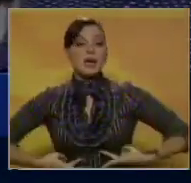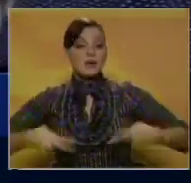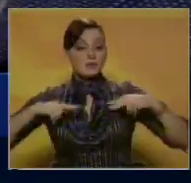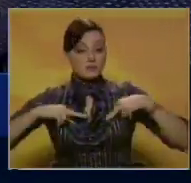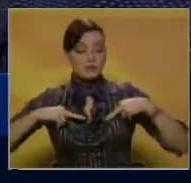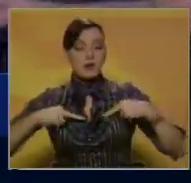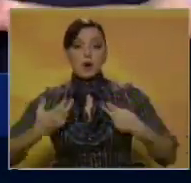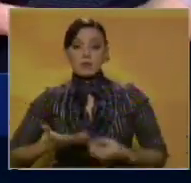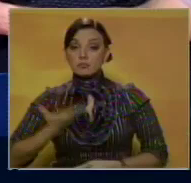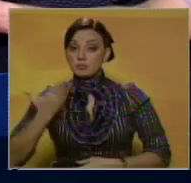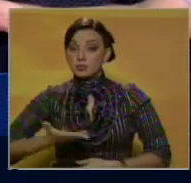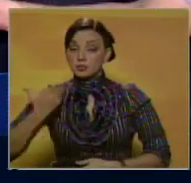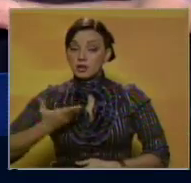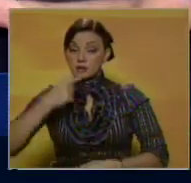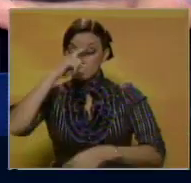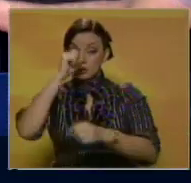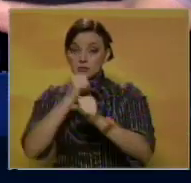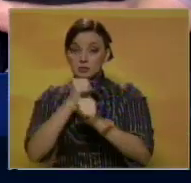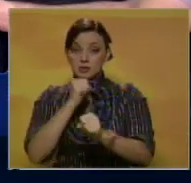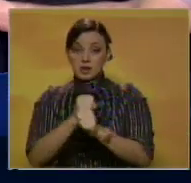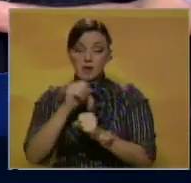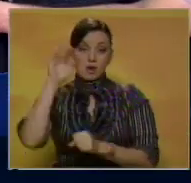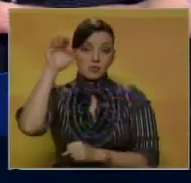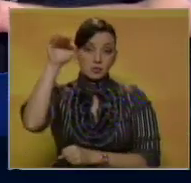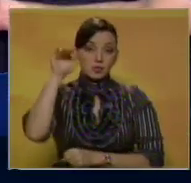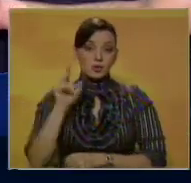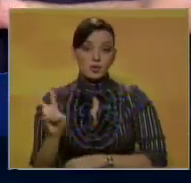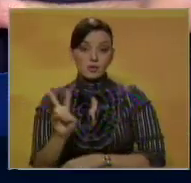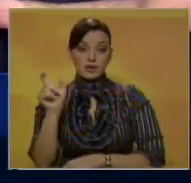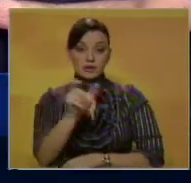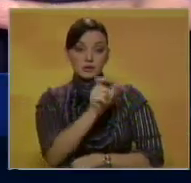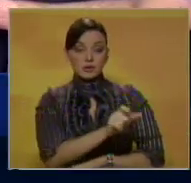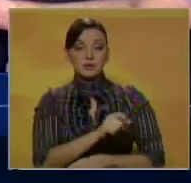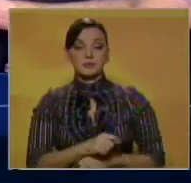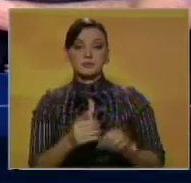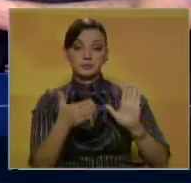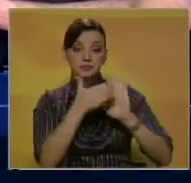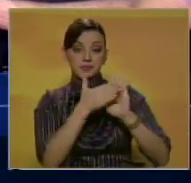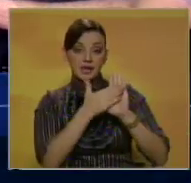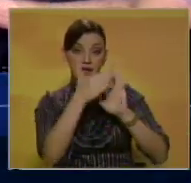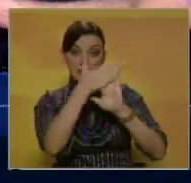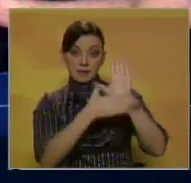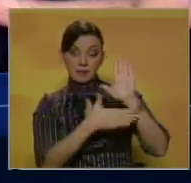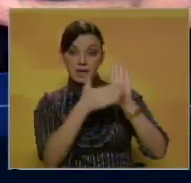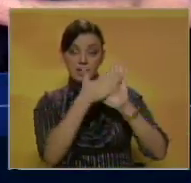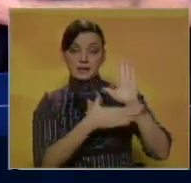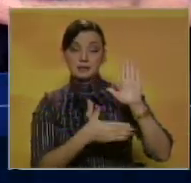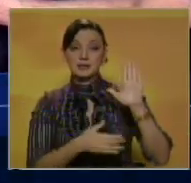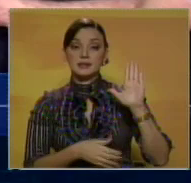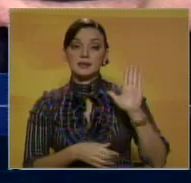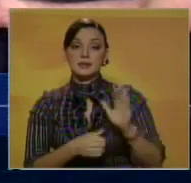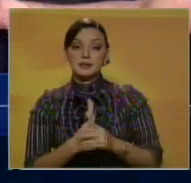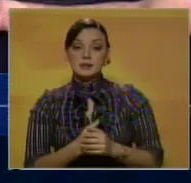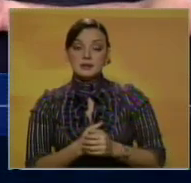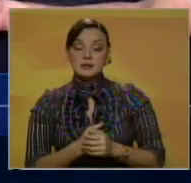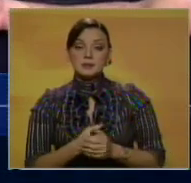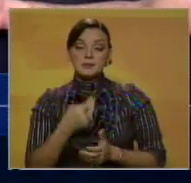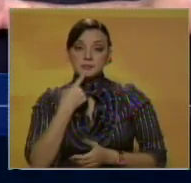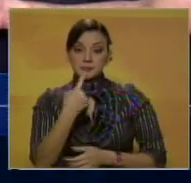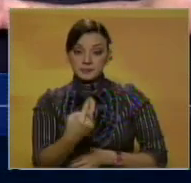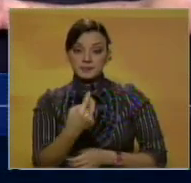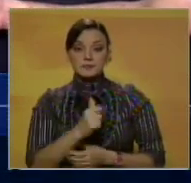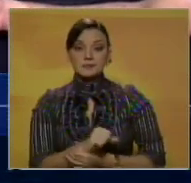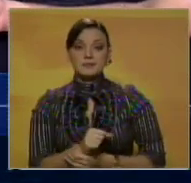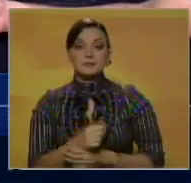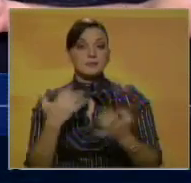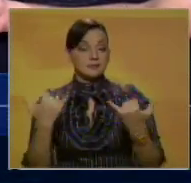por un futuro próspero para los venezolanos. Reconocimiento por esta placa, que es un reconocimiento, como les comentaba, a lo